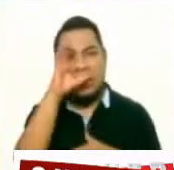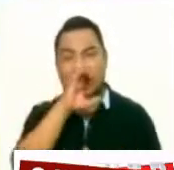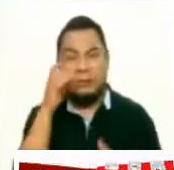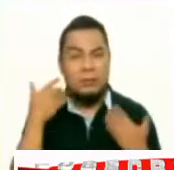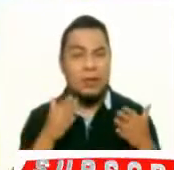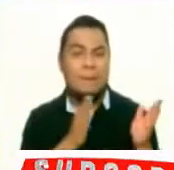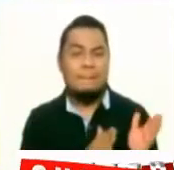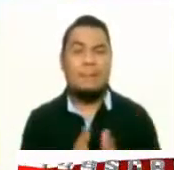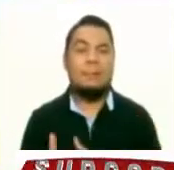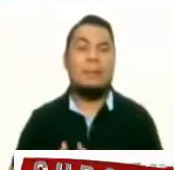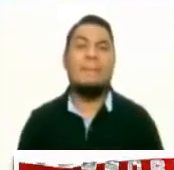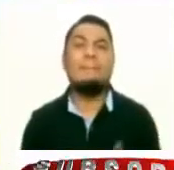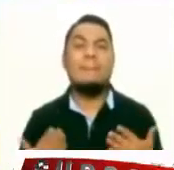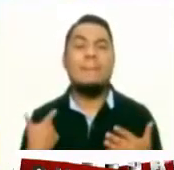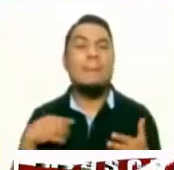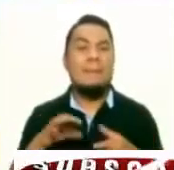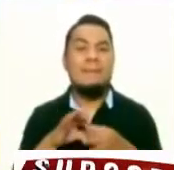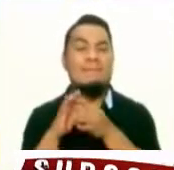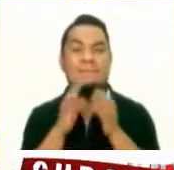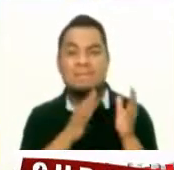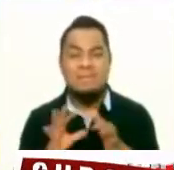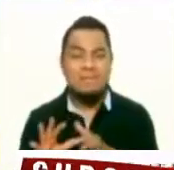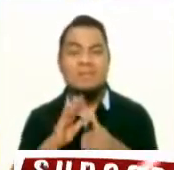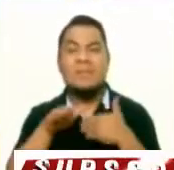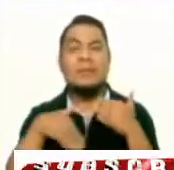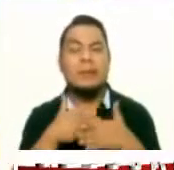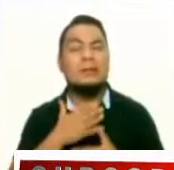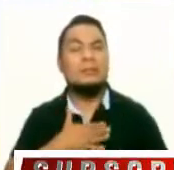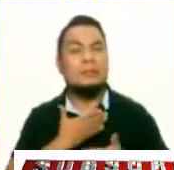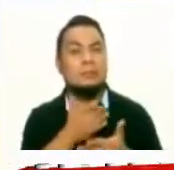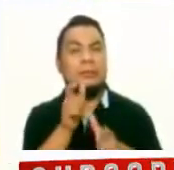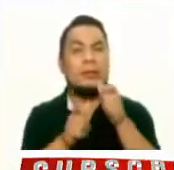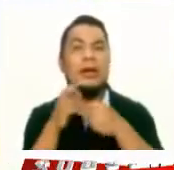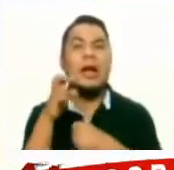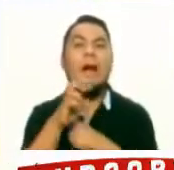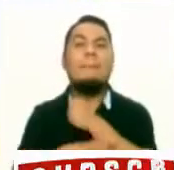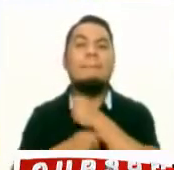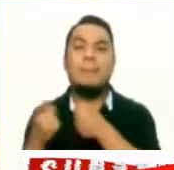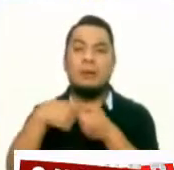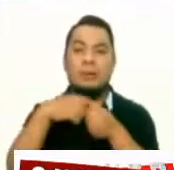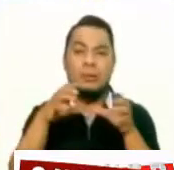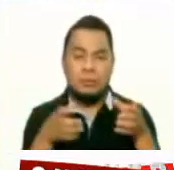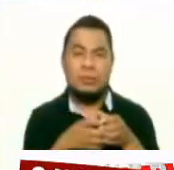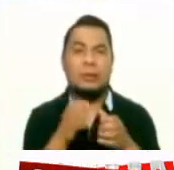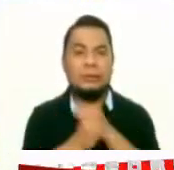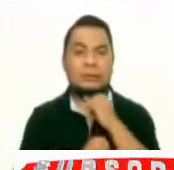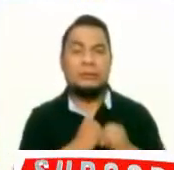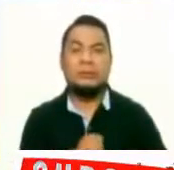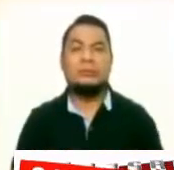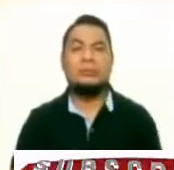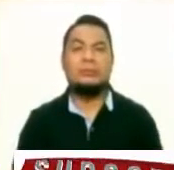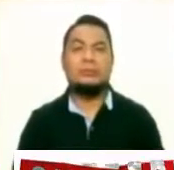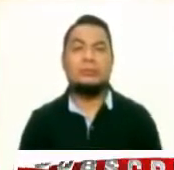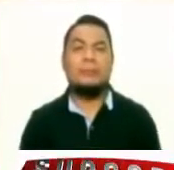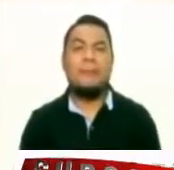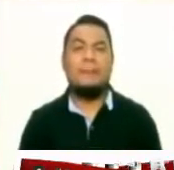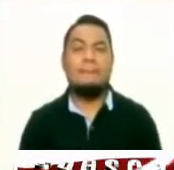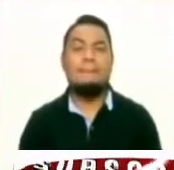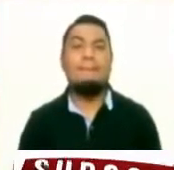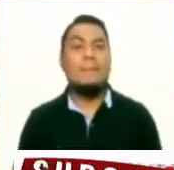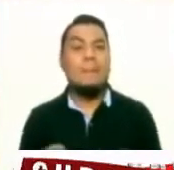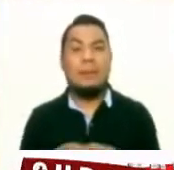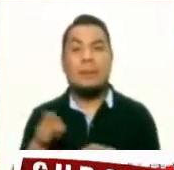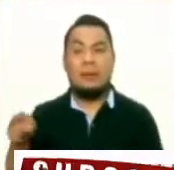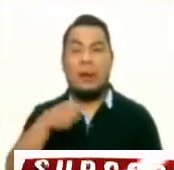estado preparando, en estrecha coordinación y con solidaridad con los Estados miembros y los socios internacionales. Entre